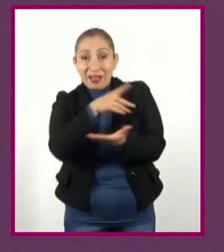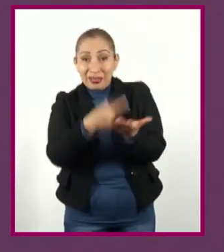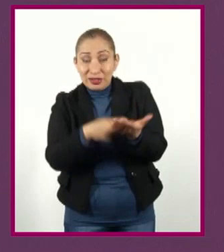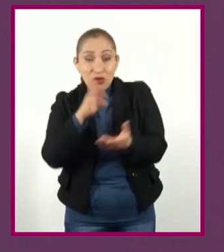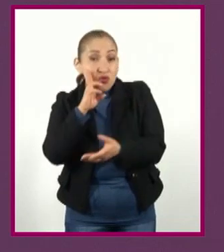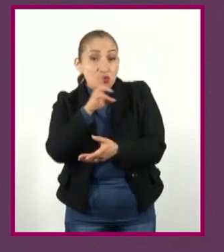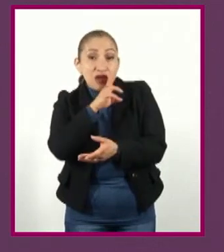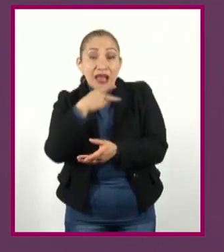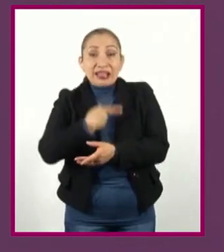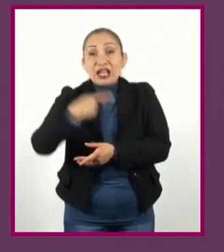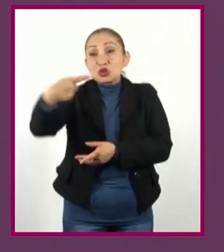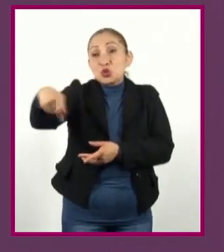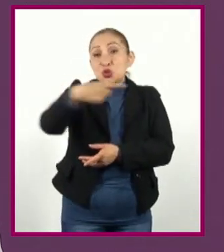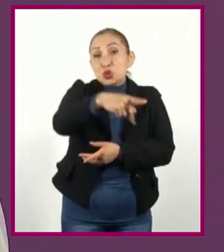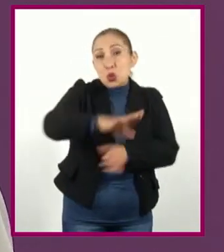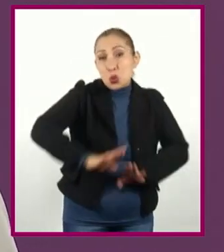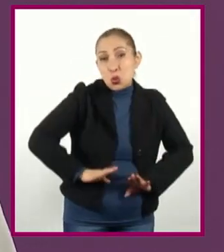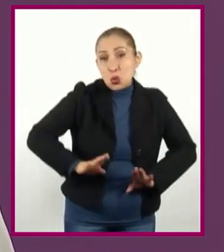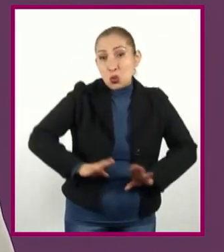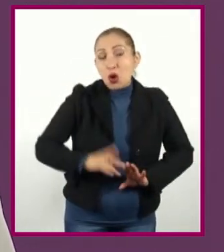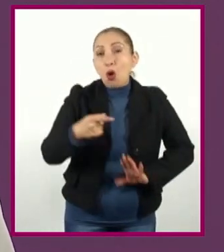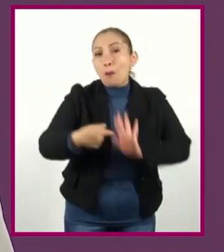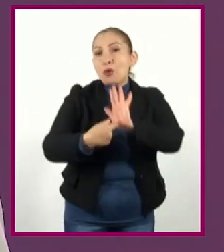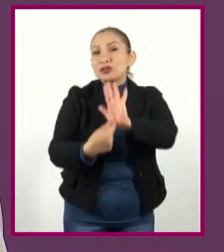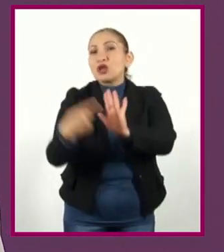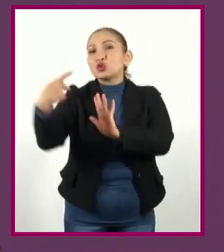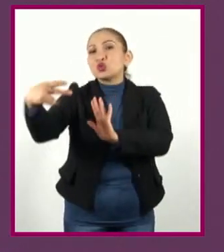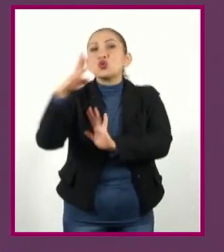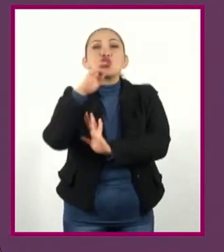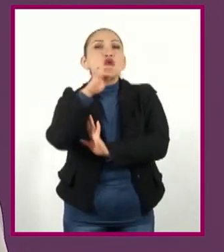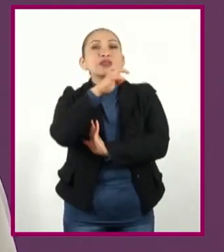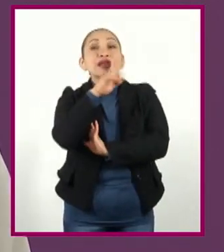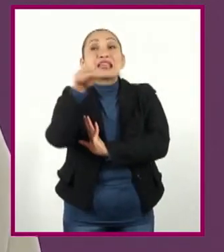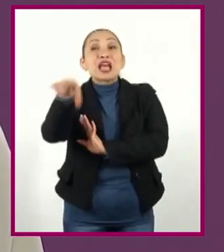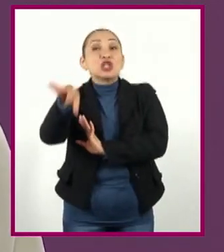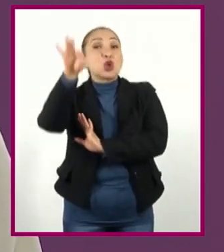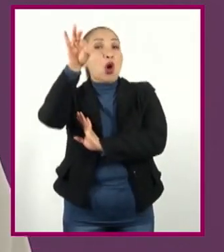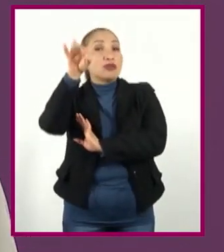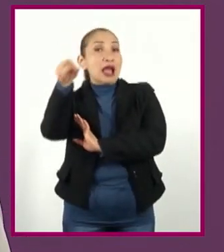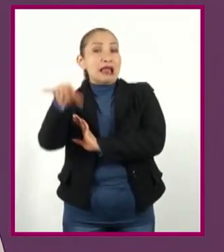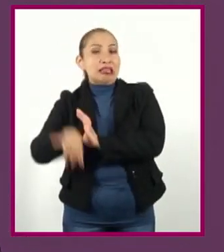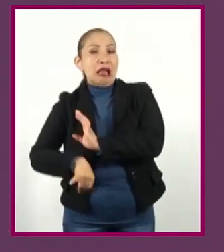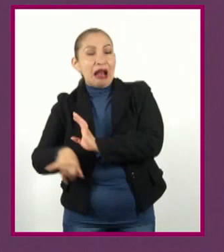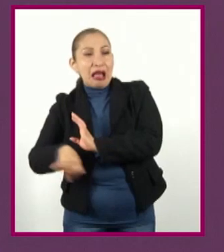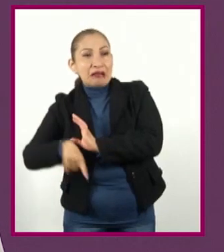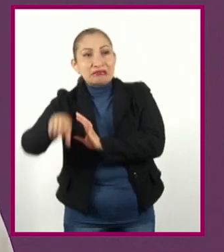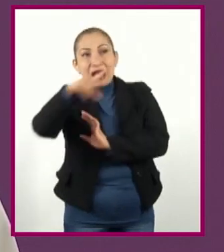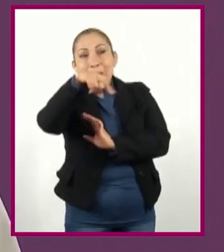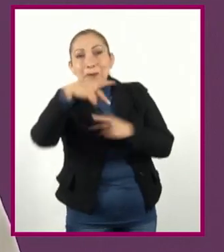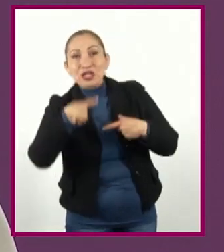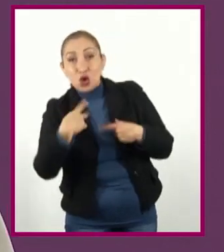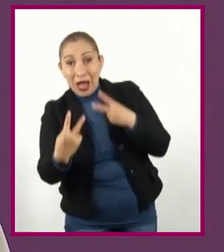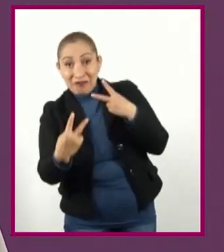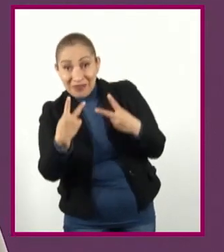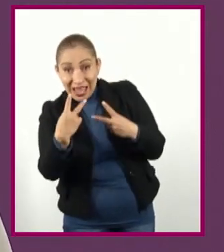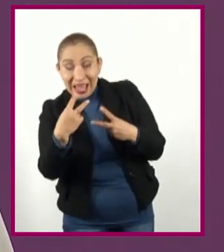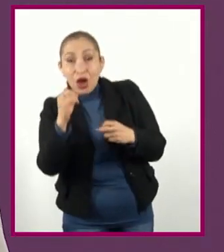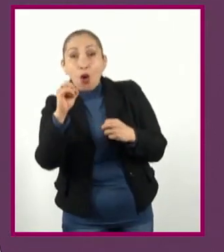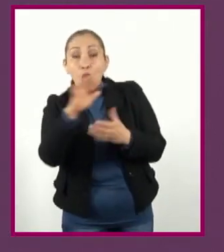propia forma de elegir su información y de presentarla, y cada uno elige entre lo que les interesa a sus lectores